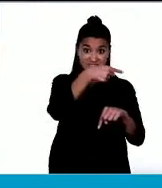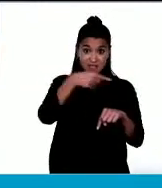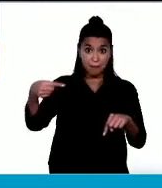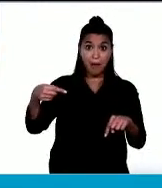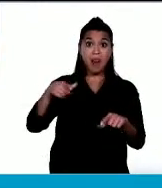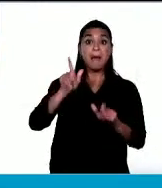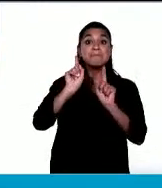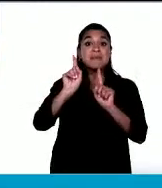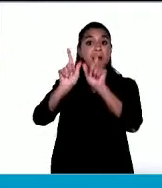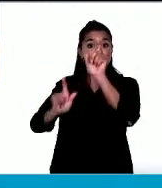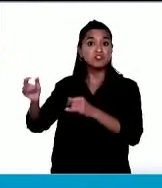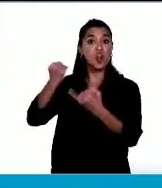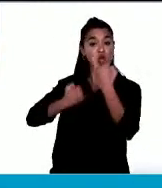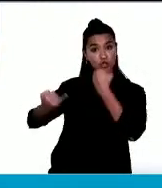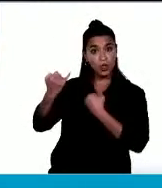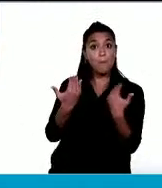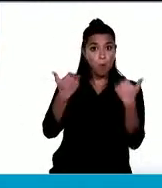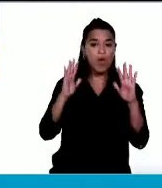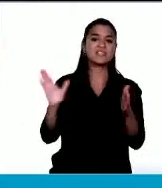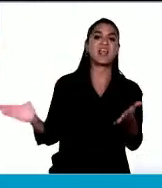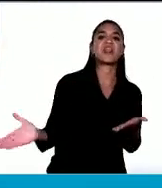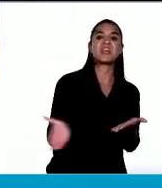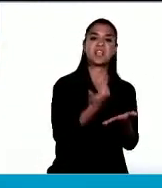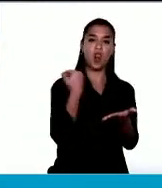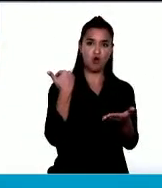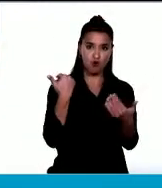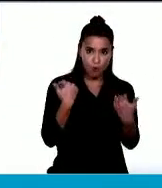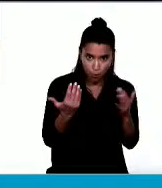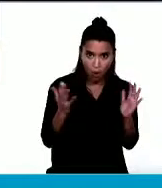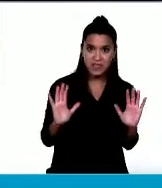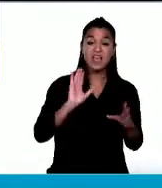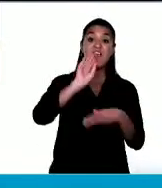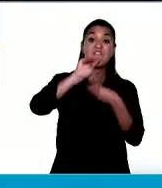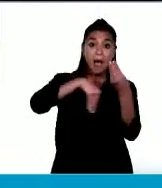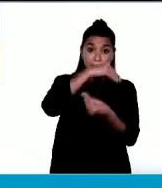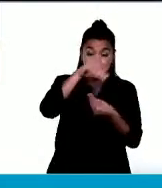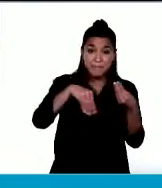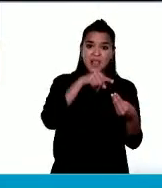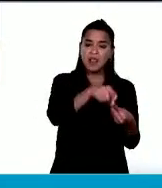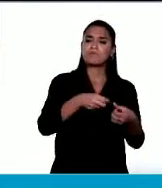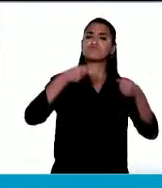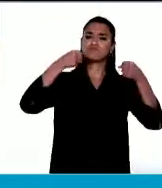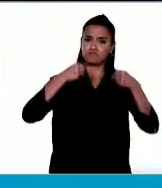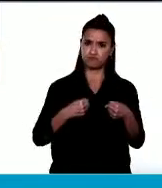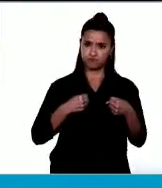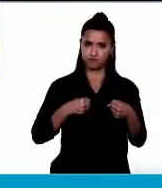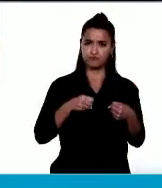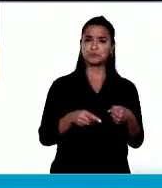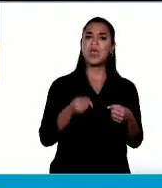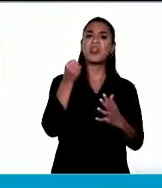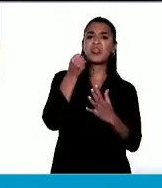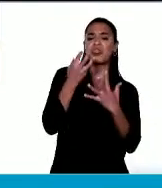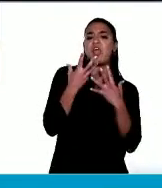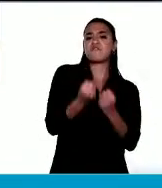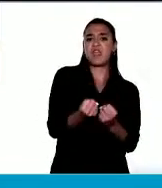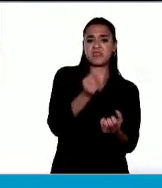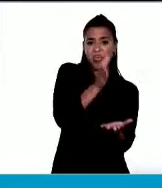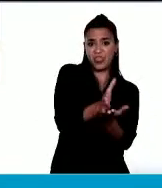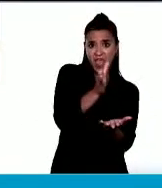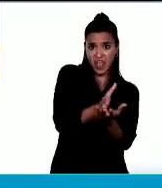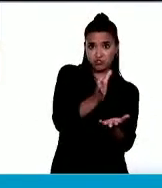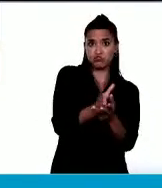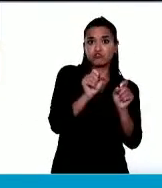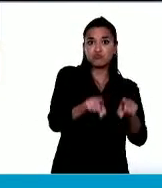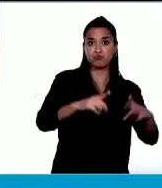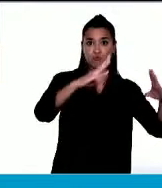ellos, se podría producir ese desalojo. Las familias allí se encuentran firmes, defendiendo sus derechos a acceder a una